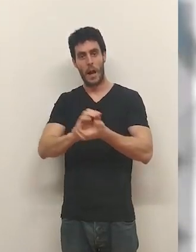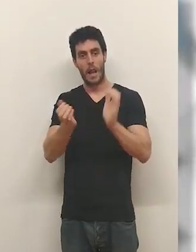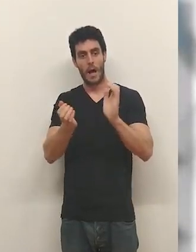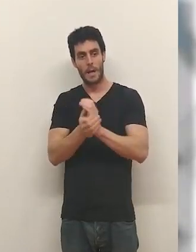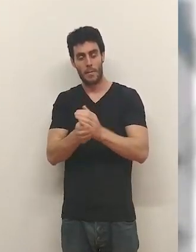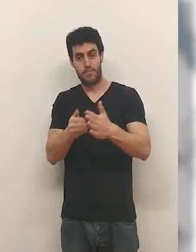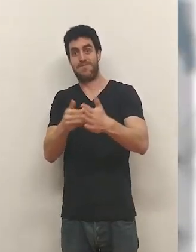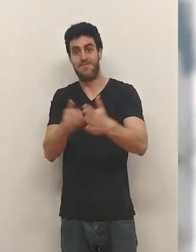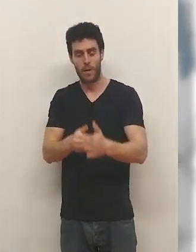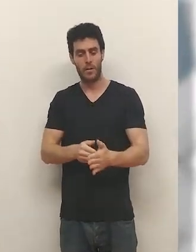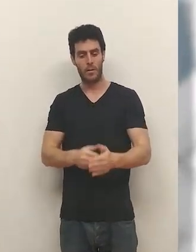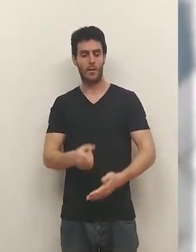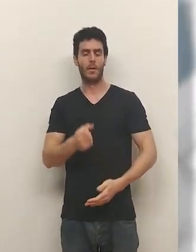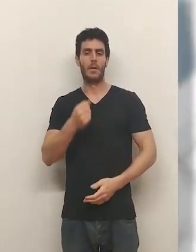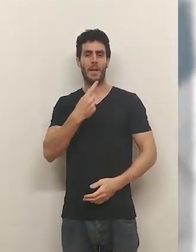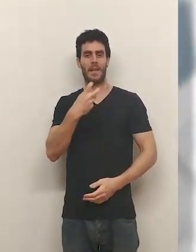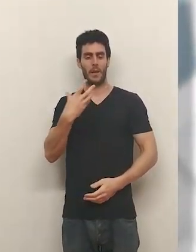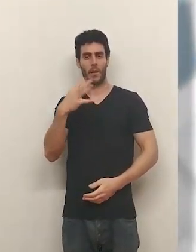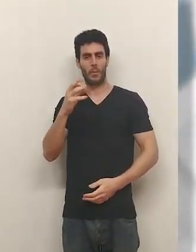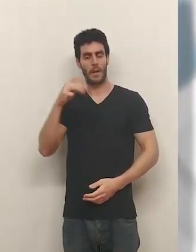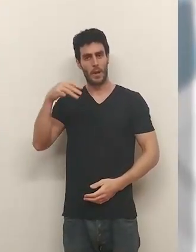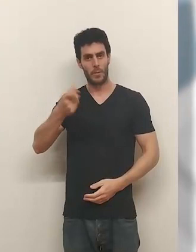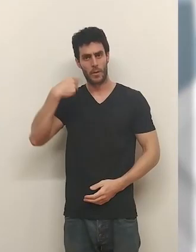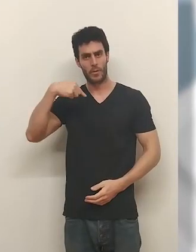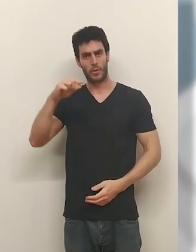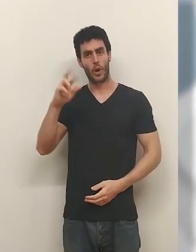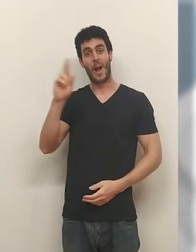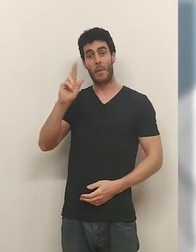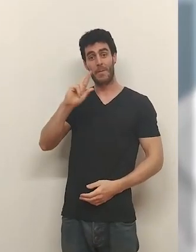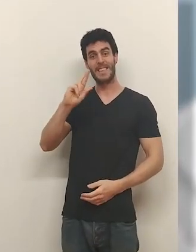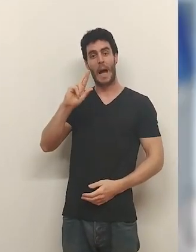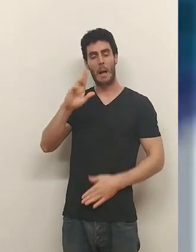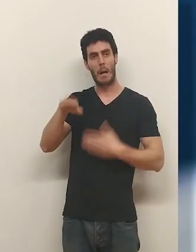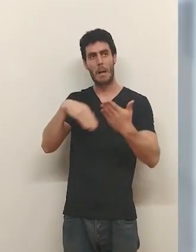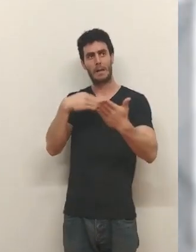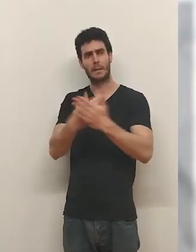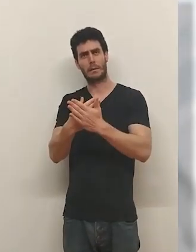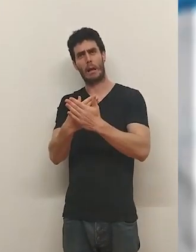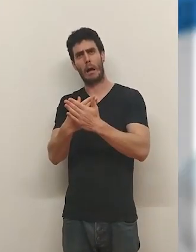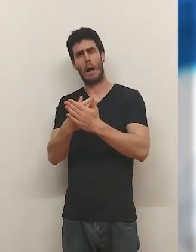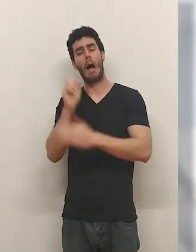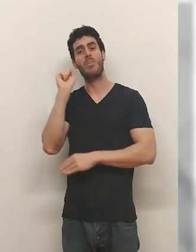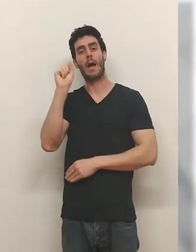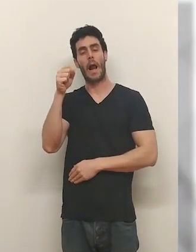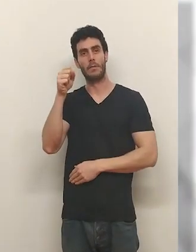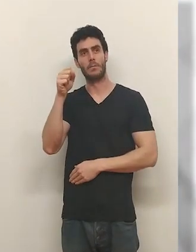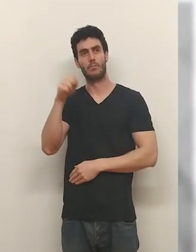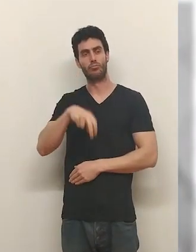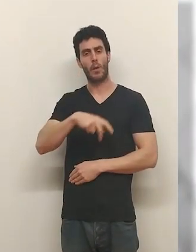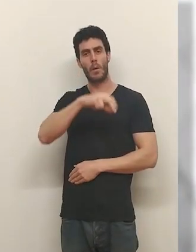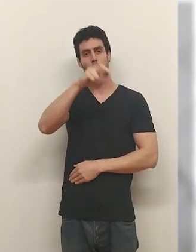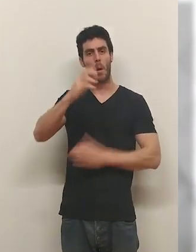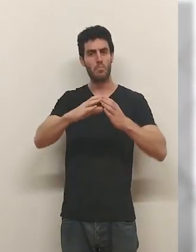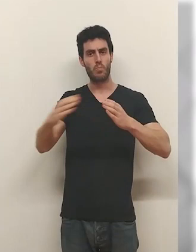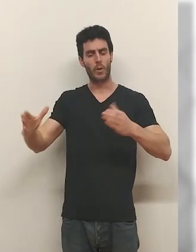la nieve. Teníamos un reto de 150 kilómetros, que salíamos de Río a Frecha y llegábamos al Escaray, pasando por